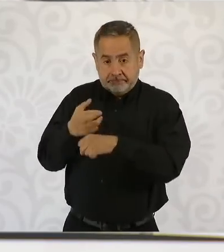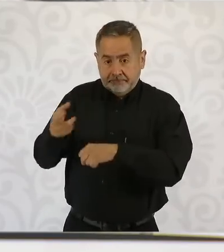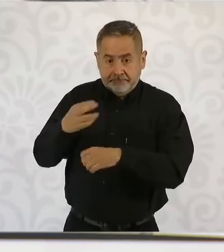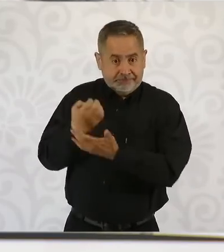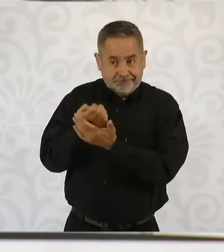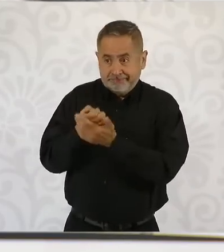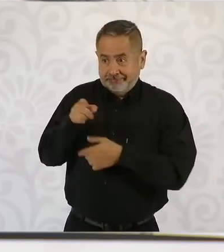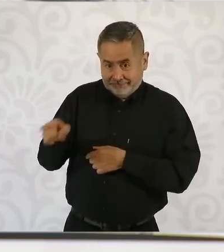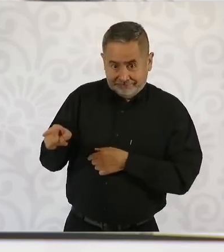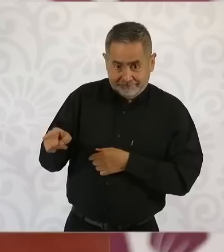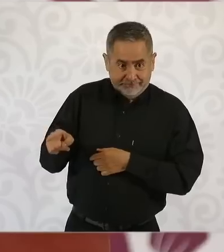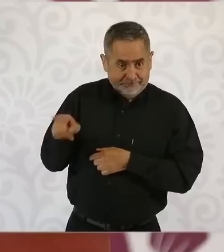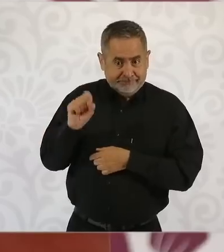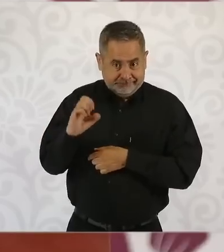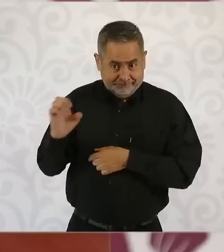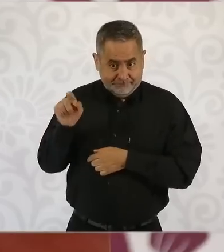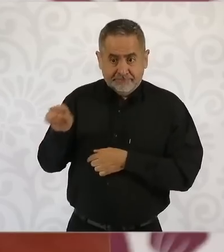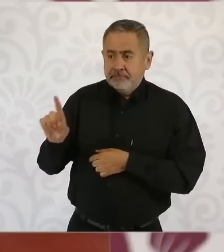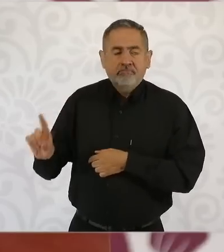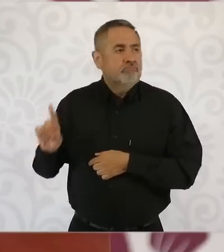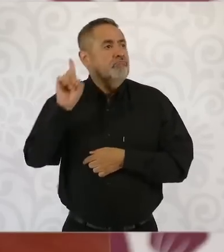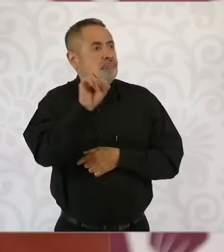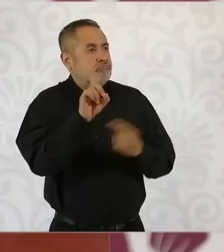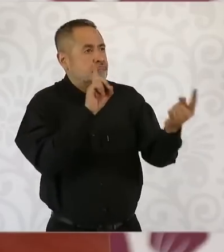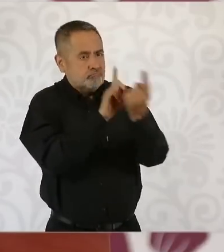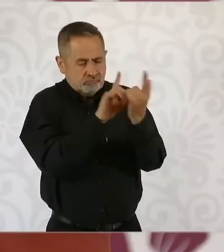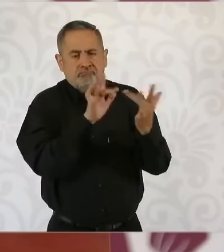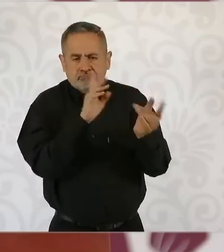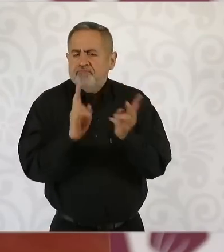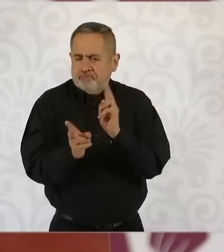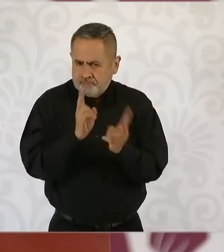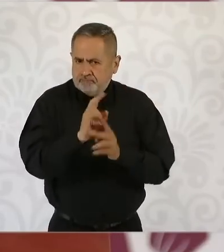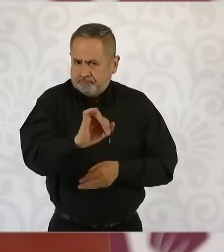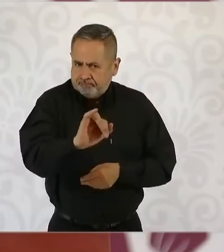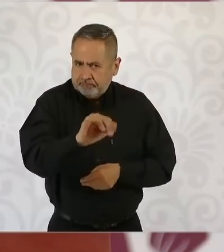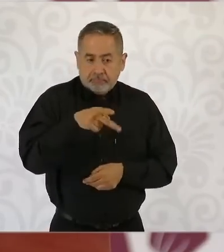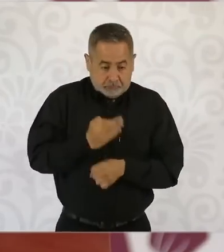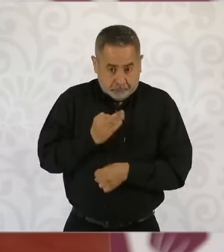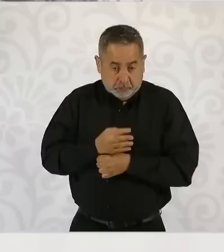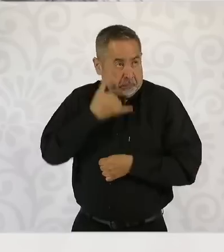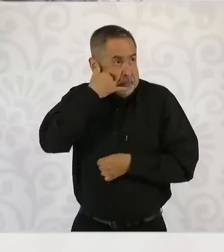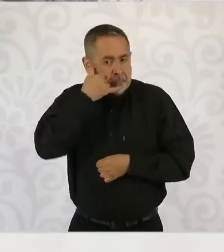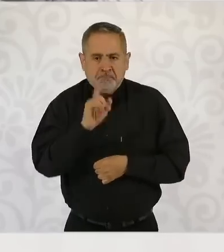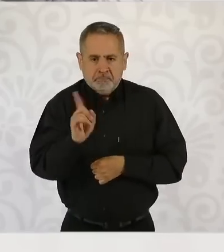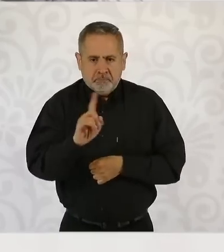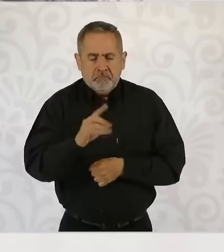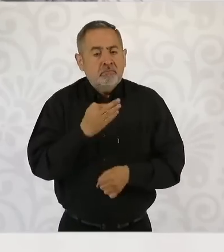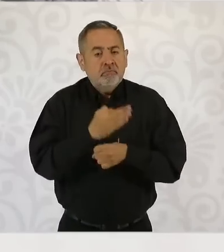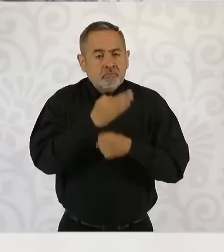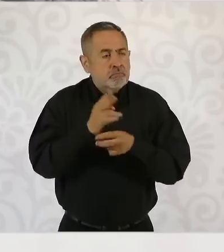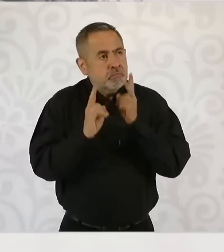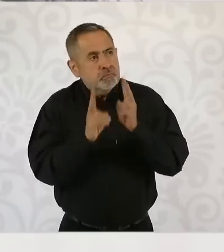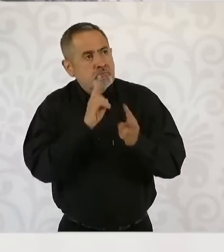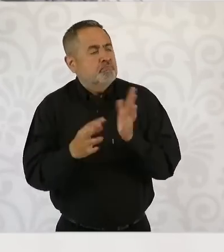homólogos, pero todavía no llegamos a esos temas. Estamos en particular hablando sobre el tema de